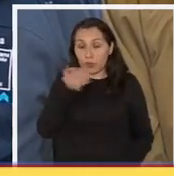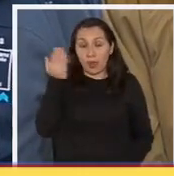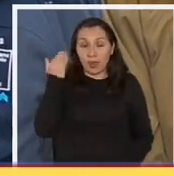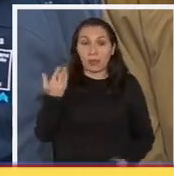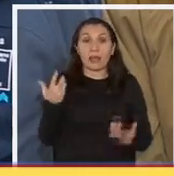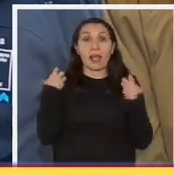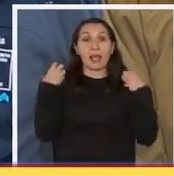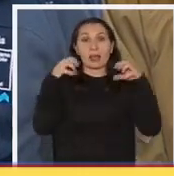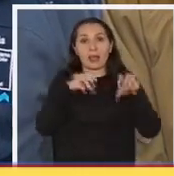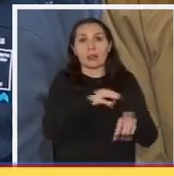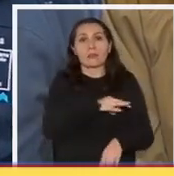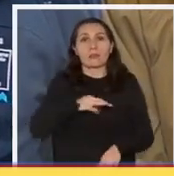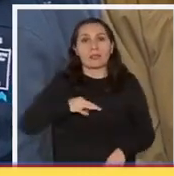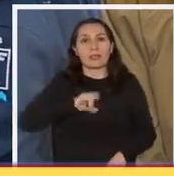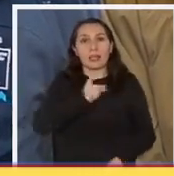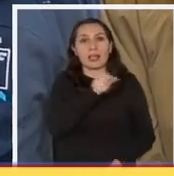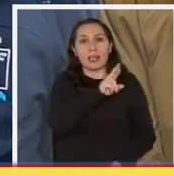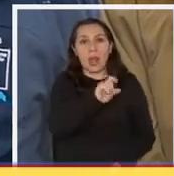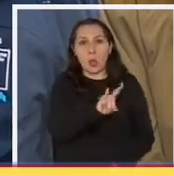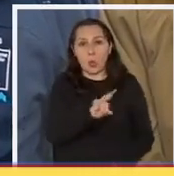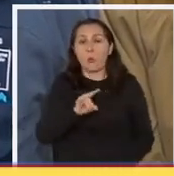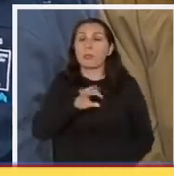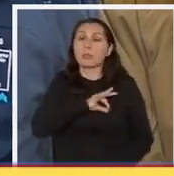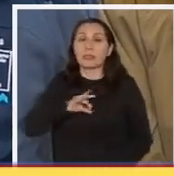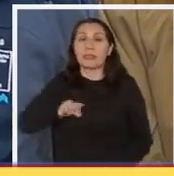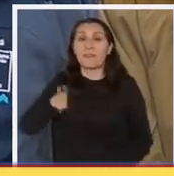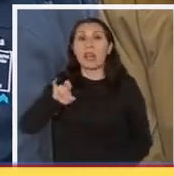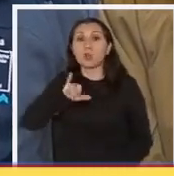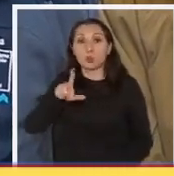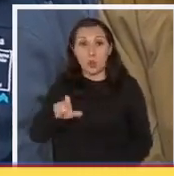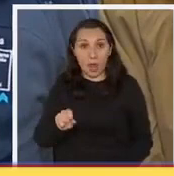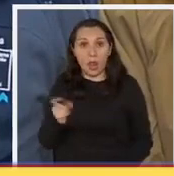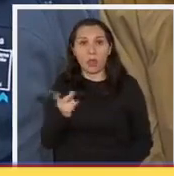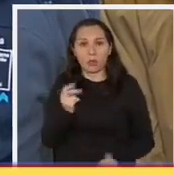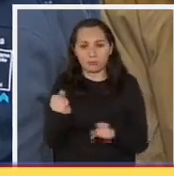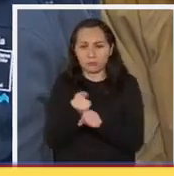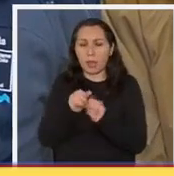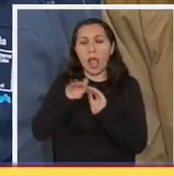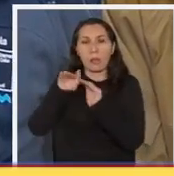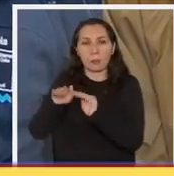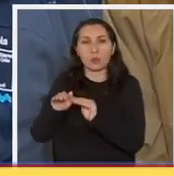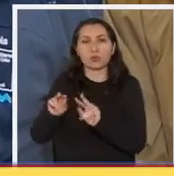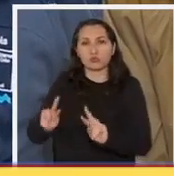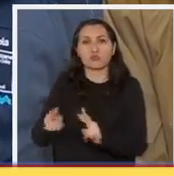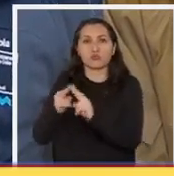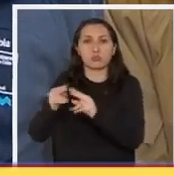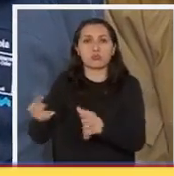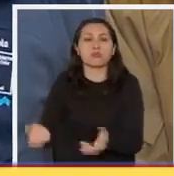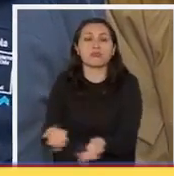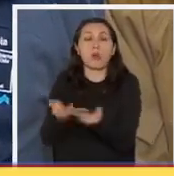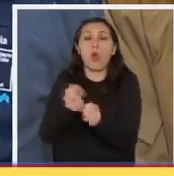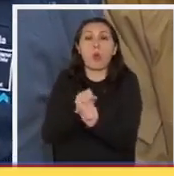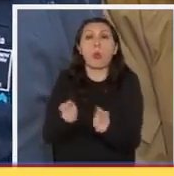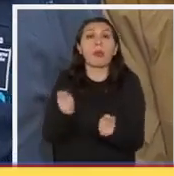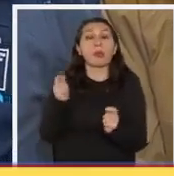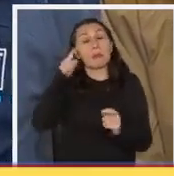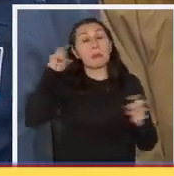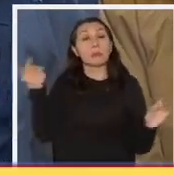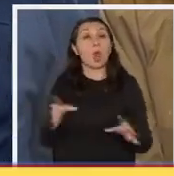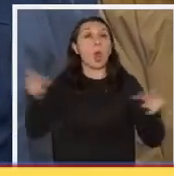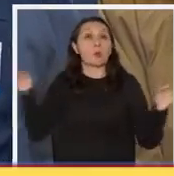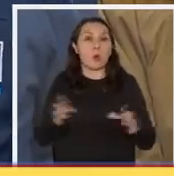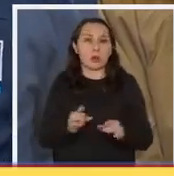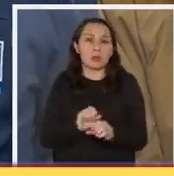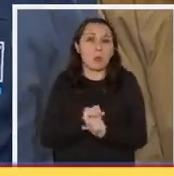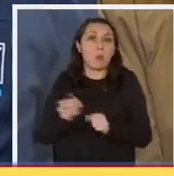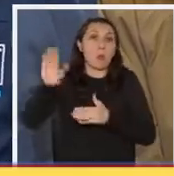le he encargado al ministro Grau y al ministro Valenzuela que elaboren un plan de apoyo y de reconstrucción productiva. Acá en estas cuestiones no se puede improvisar, porque también cuando se hacen